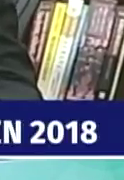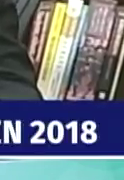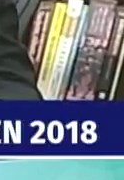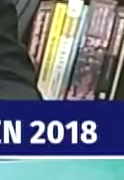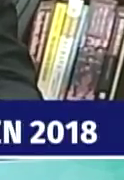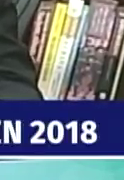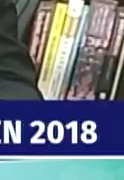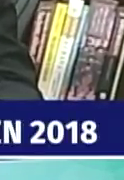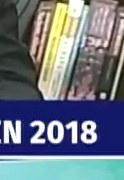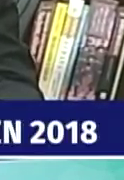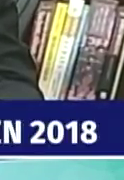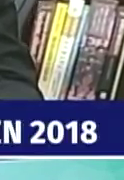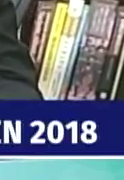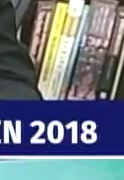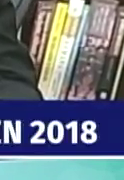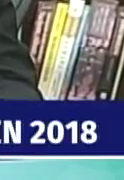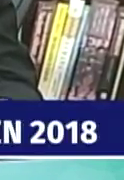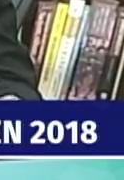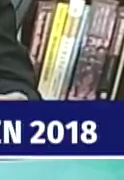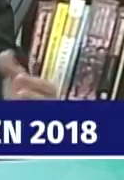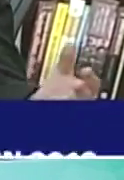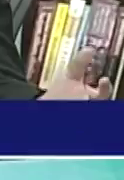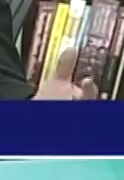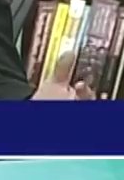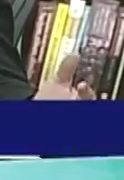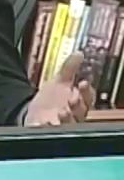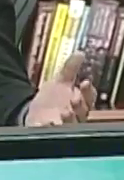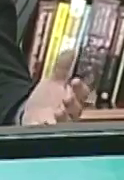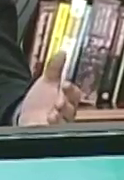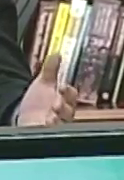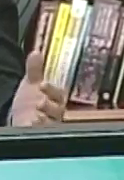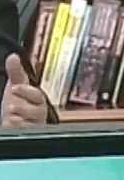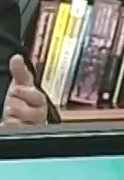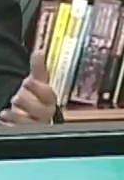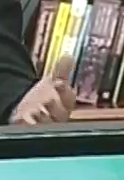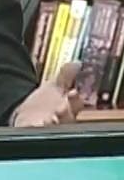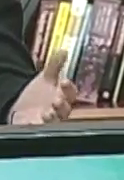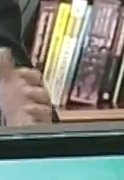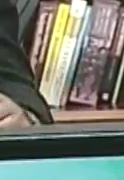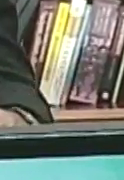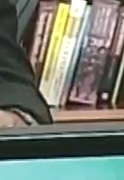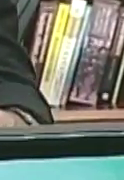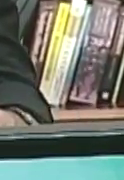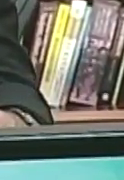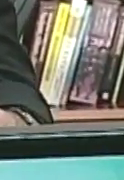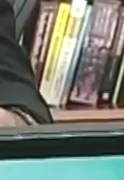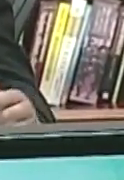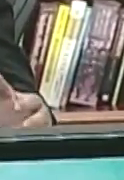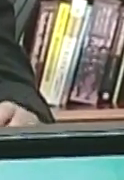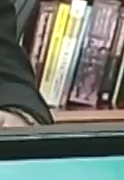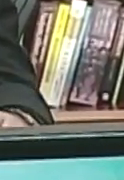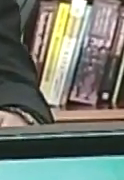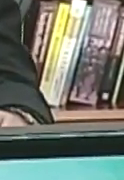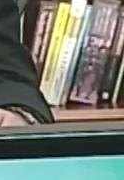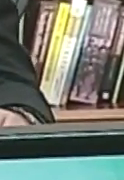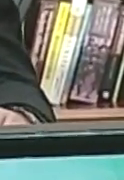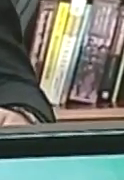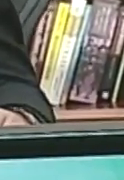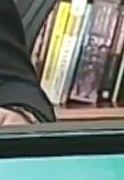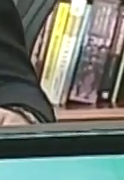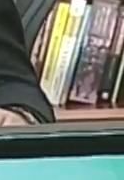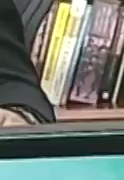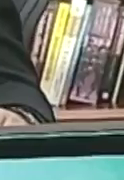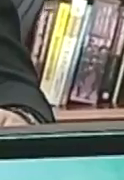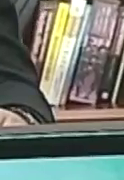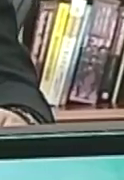una circunstancia, porque como todo en la historia de la humanidad, tiene cambios, y vamos hacia la era digital. Por